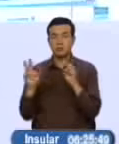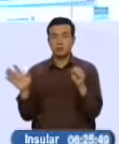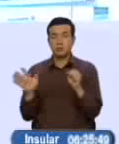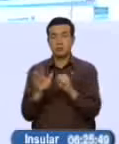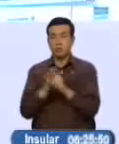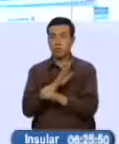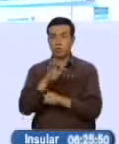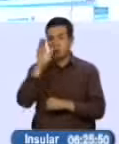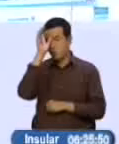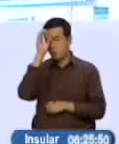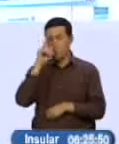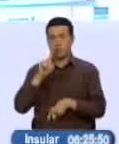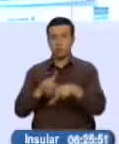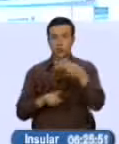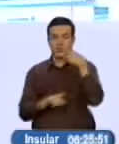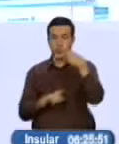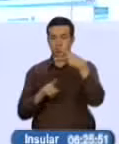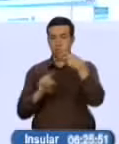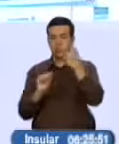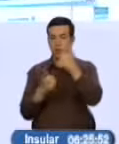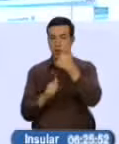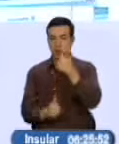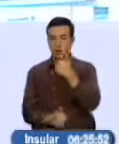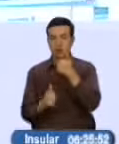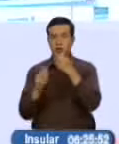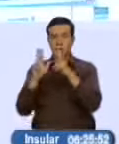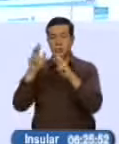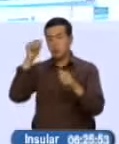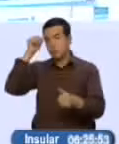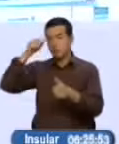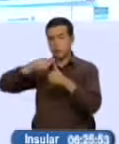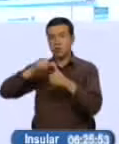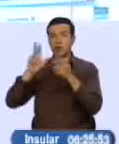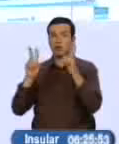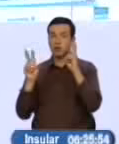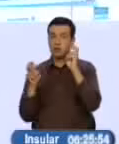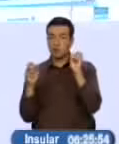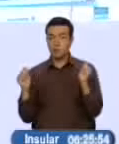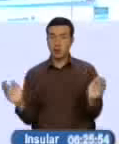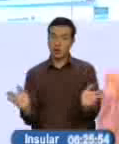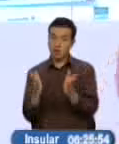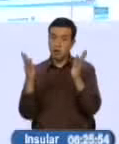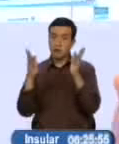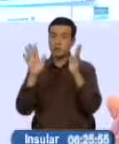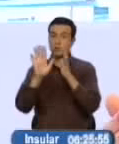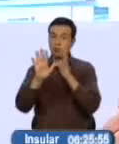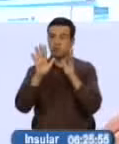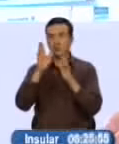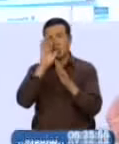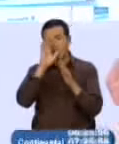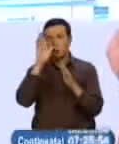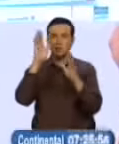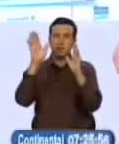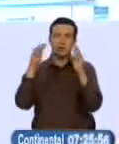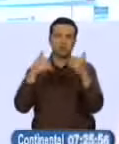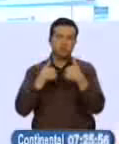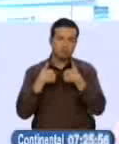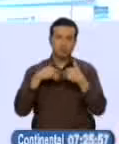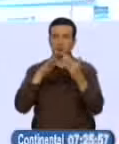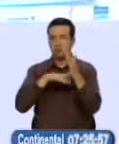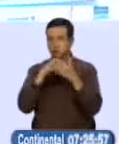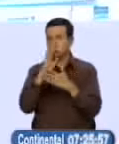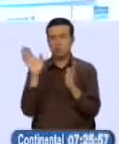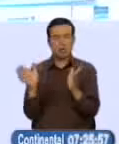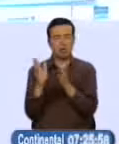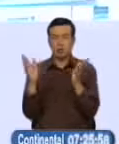de cultura que tiene dos subsistemas, el subsistema de la memoria y el subsistema de fomento a las artes. Todos estos generan